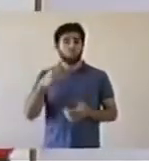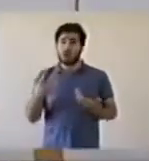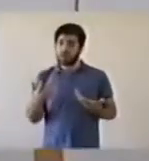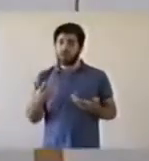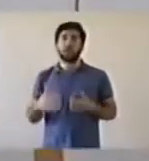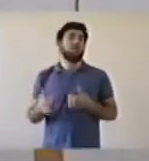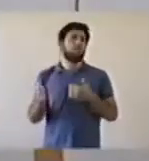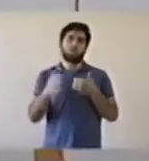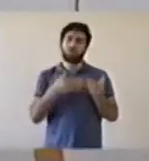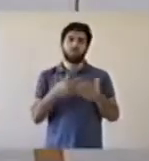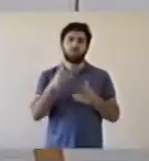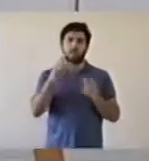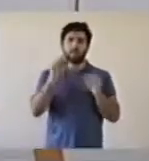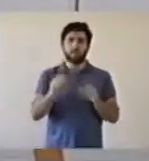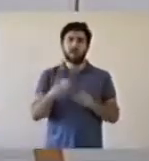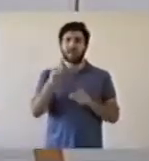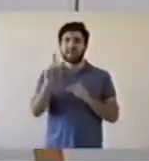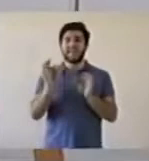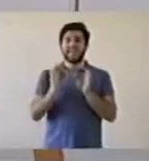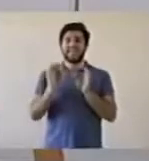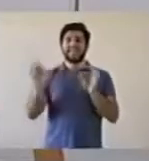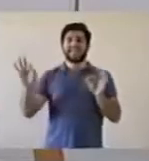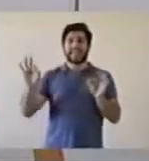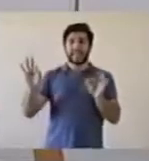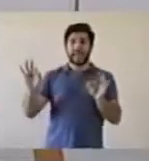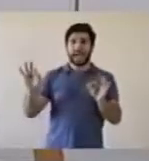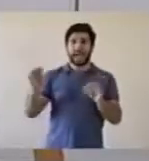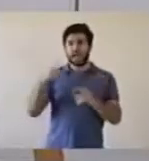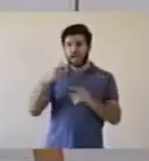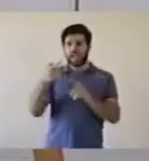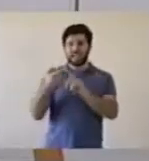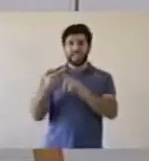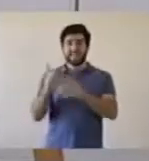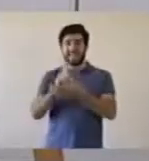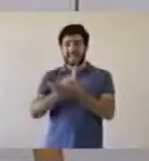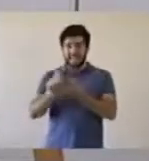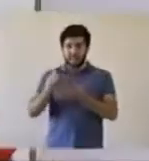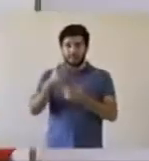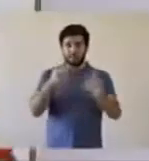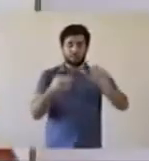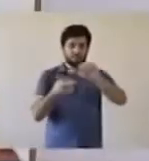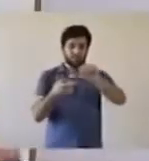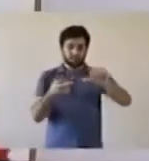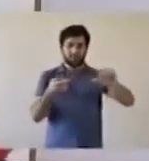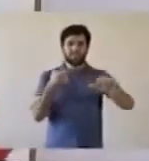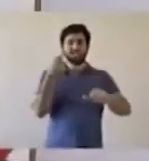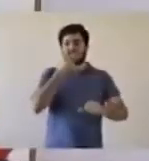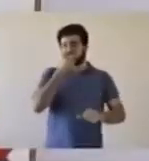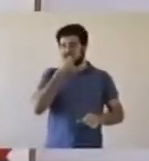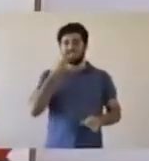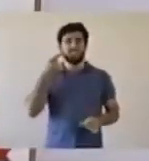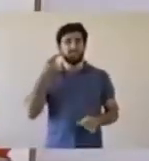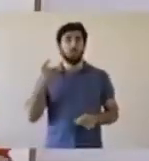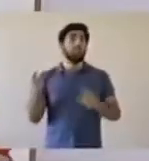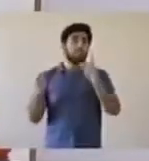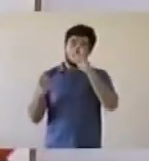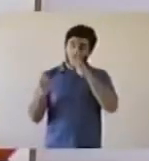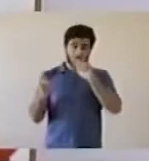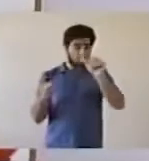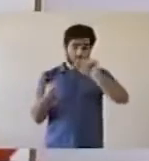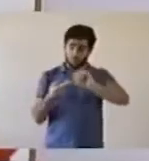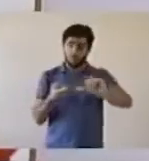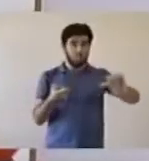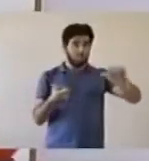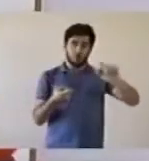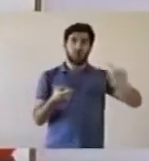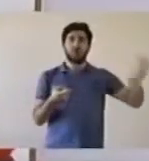dental, puedes utilizar un pedazo de tela o un pedazo de trapo limpio. Si no tienes pasta